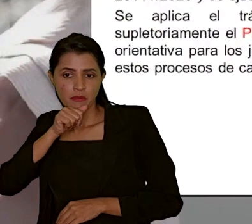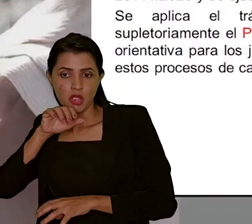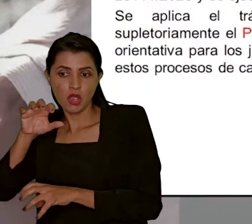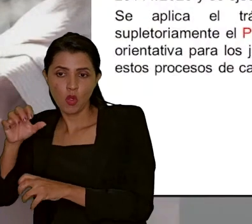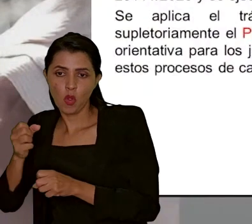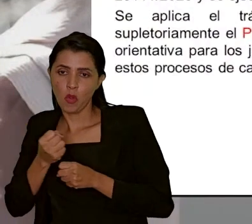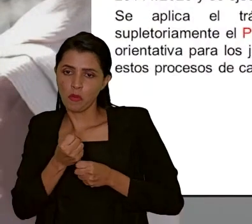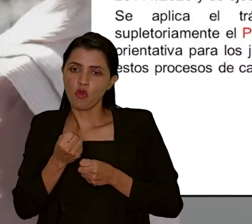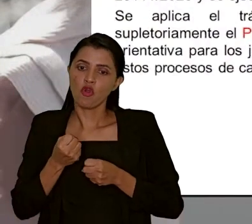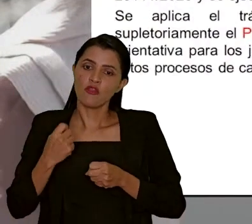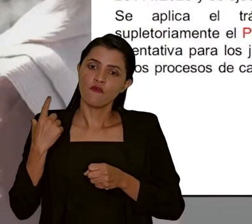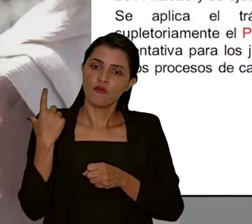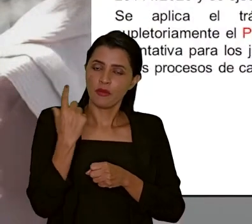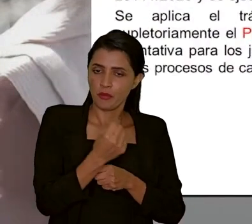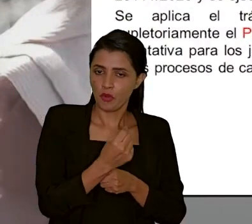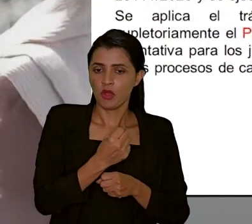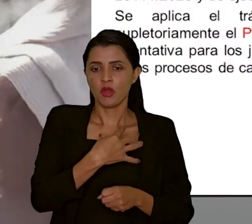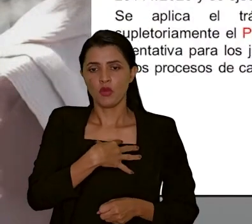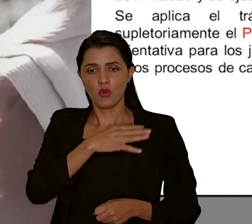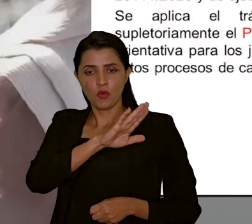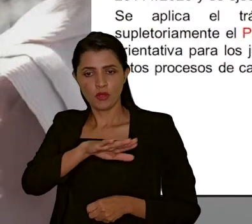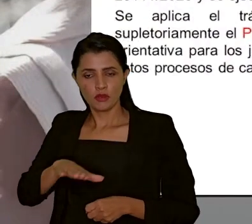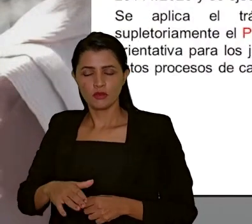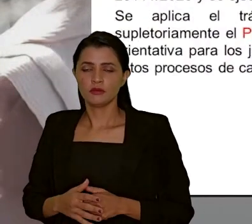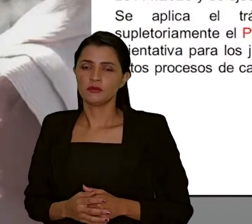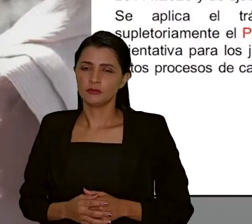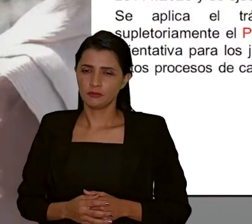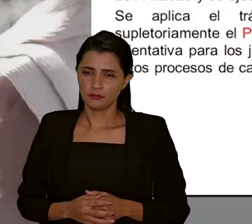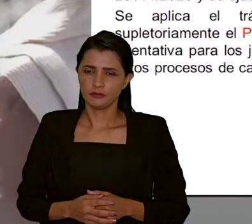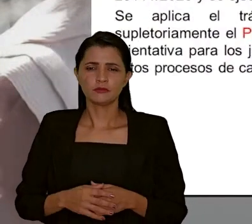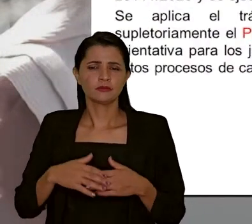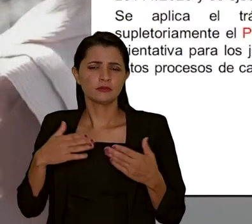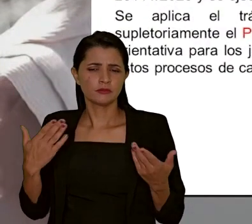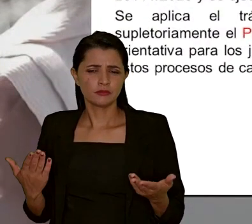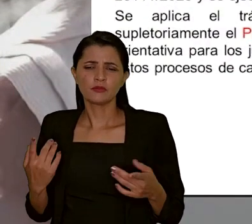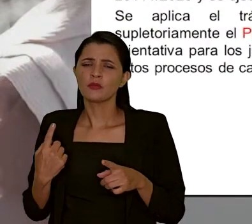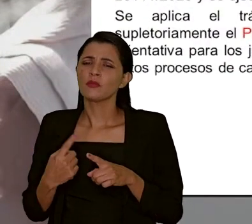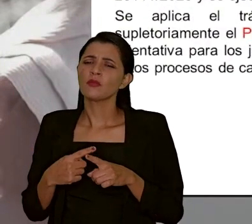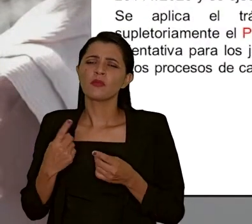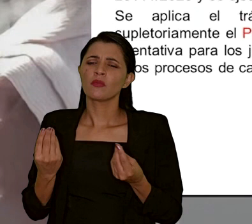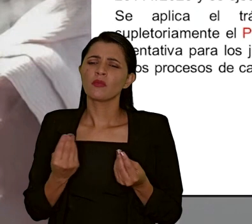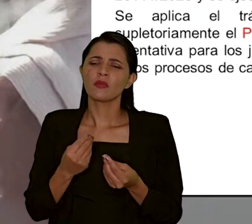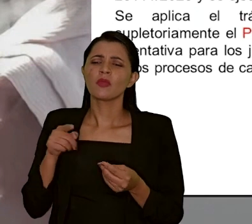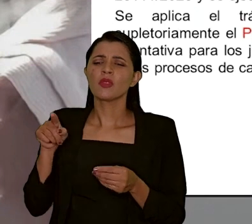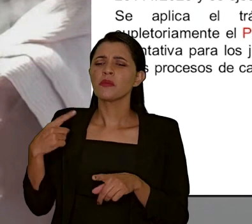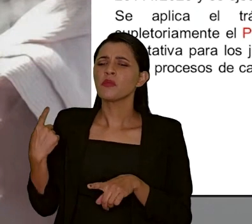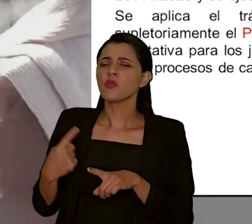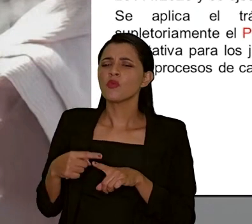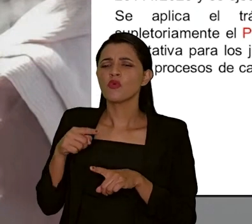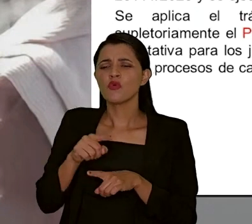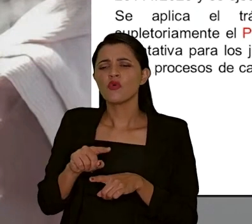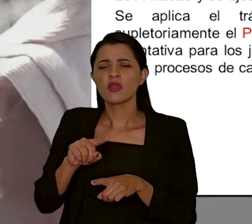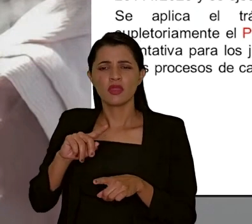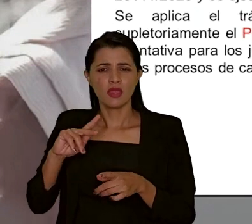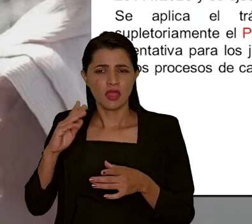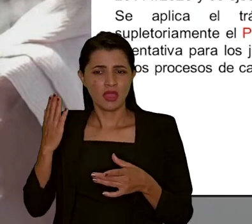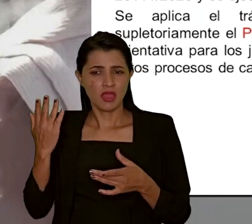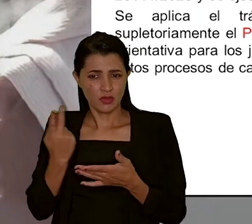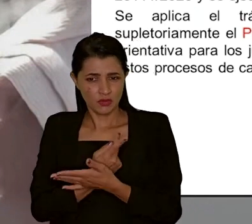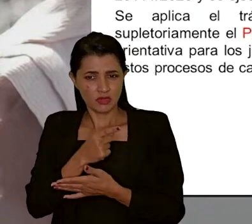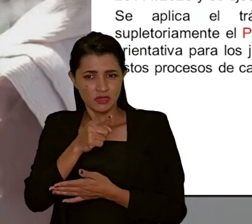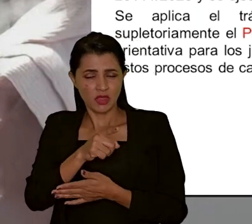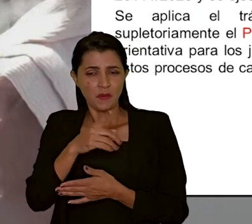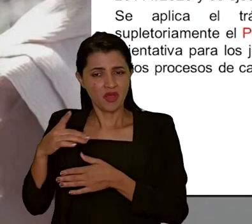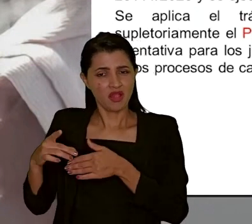2020. ¿Cuáles son las cuestiones sobresalientes y por qué he elegido este caso para traerlo ante ustedes?